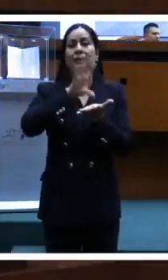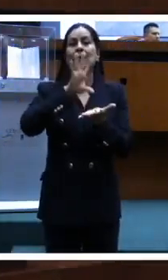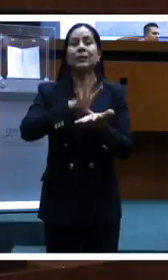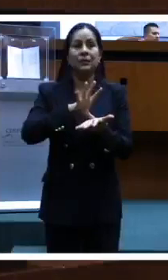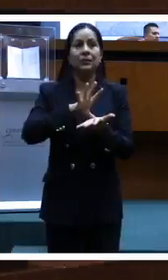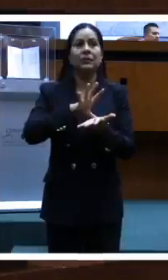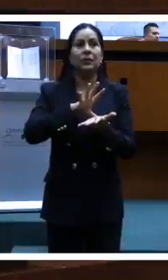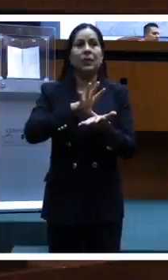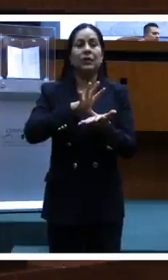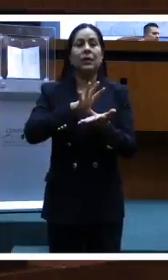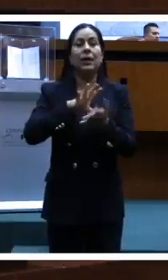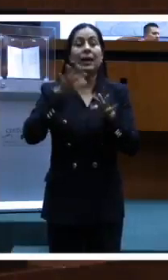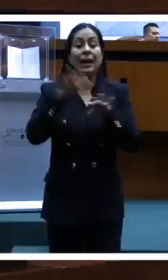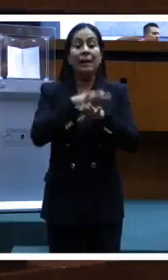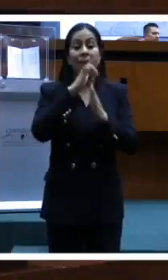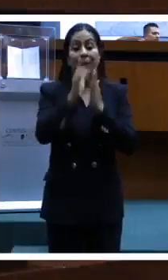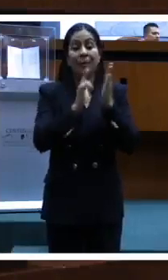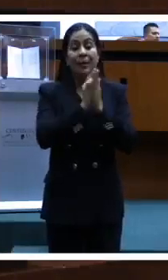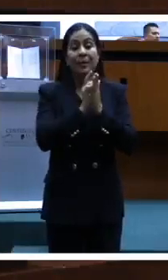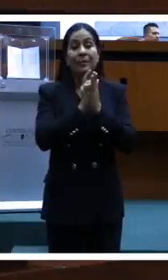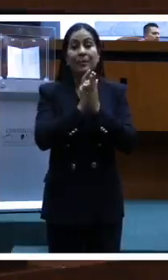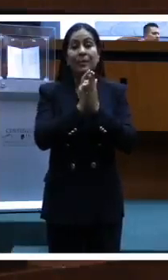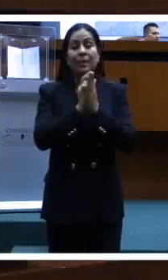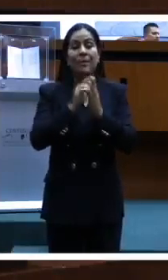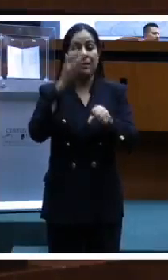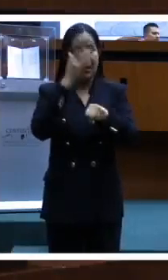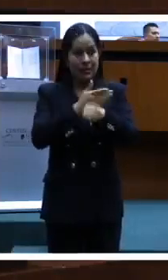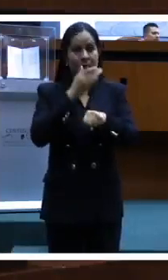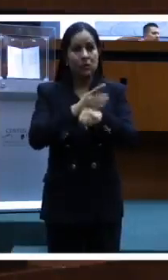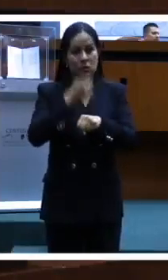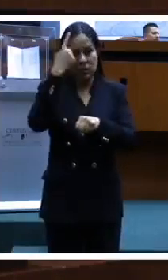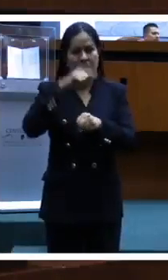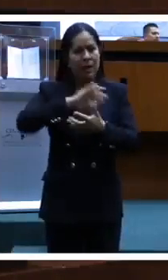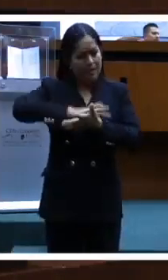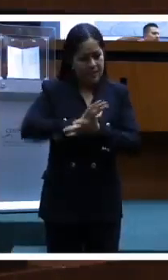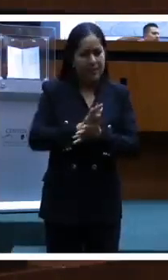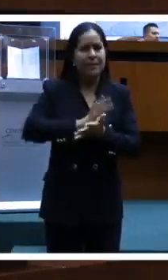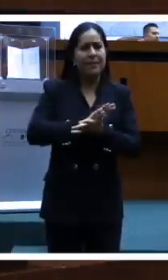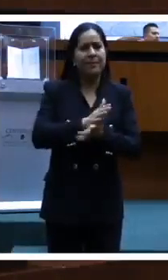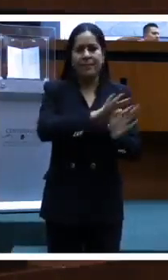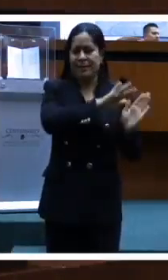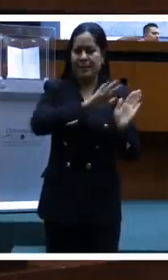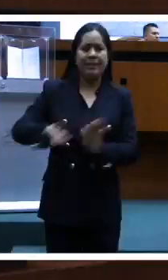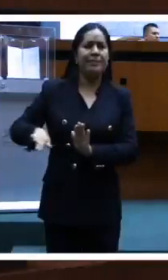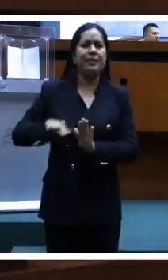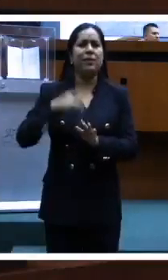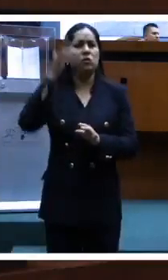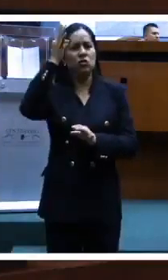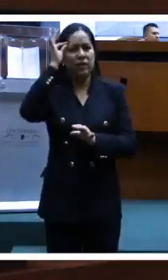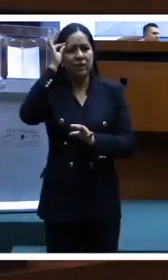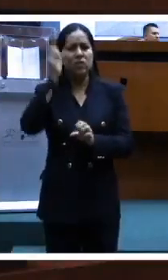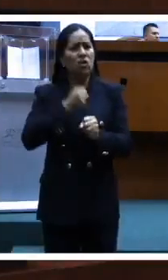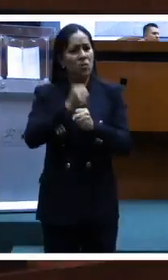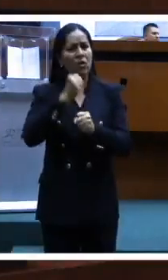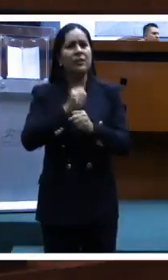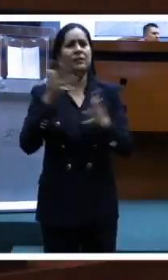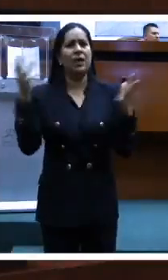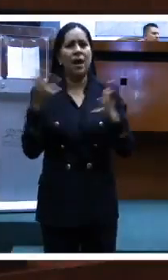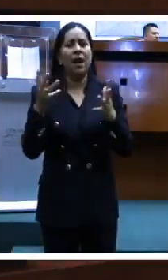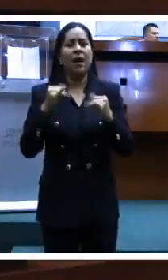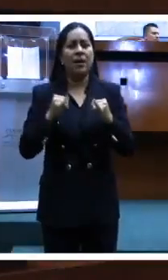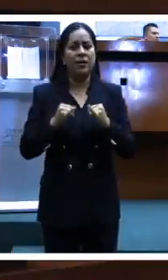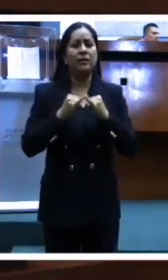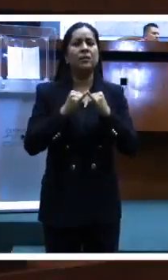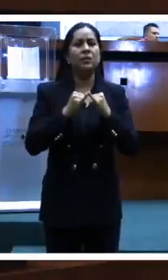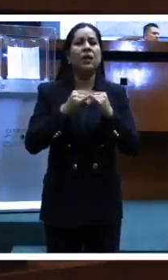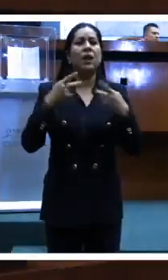Discapacidad, reformar en materia punitiva las sanciones para quienes discriminen y nieguen un servicio y ejerzan violencia